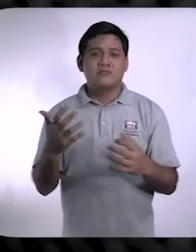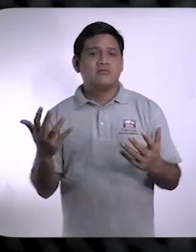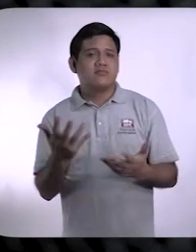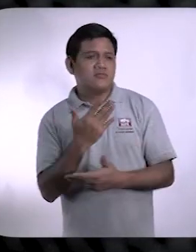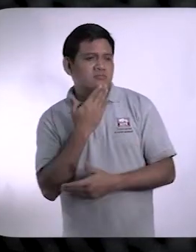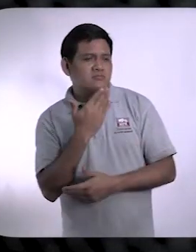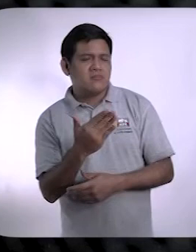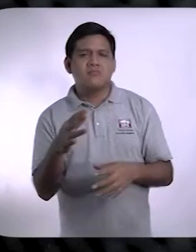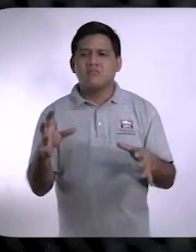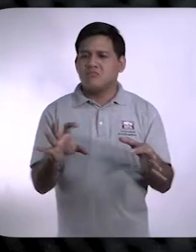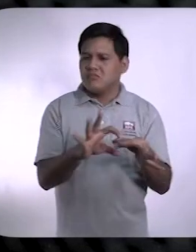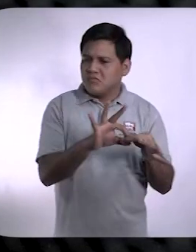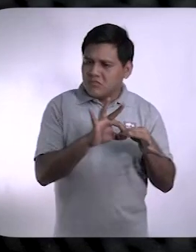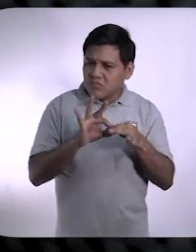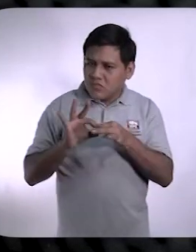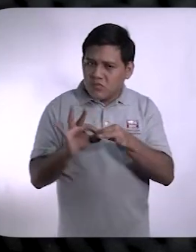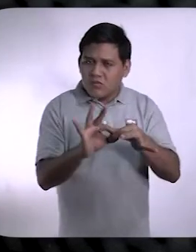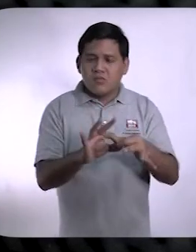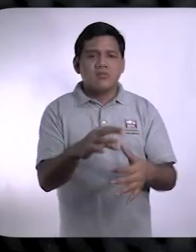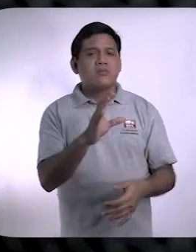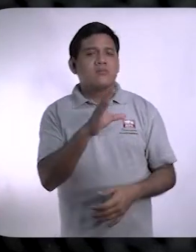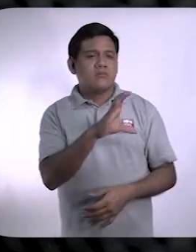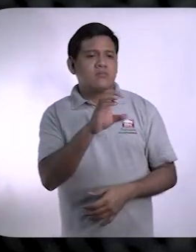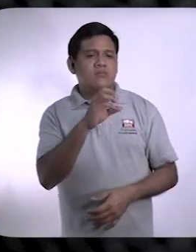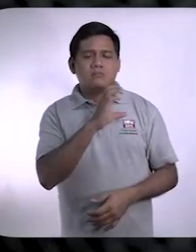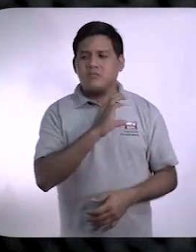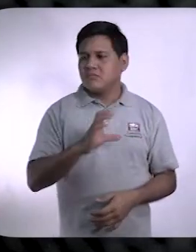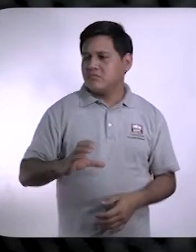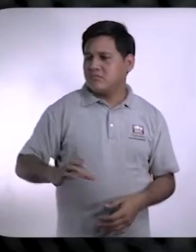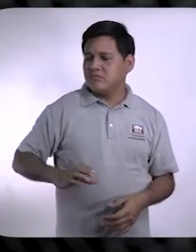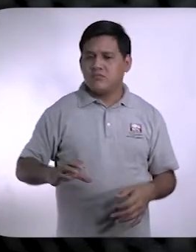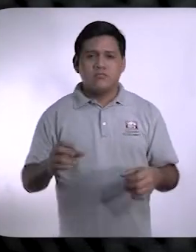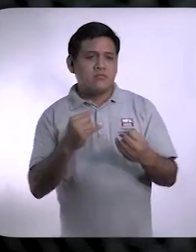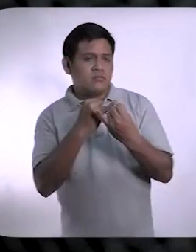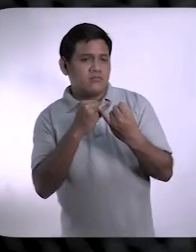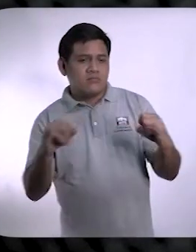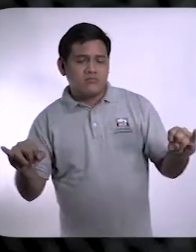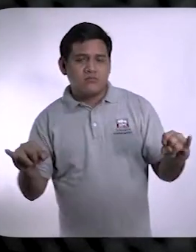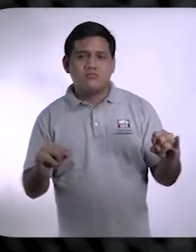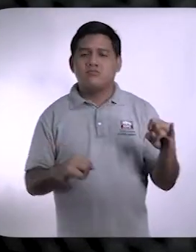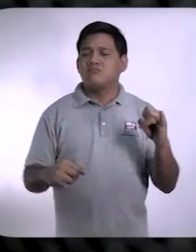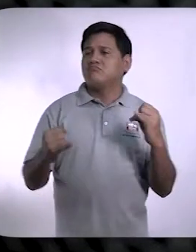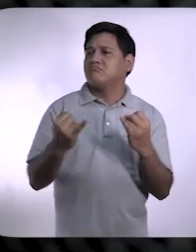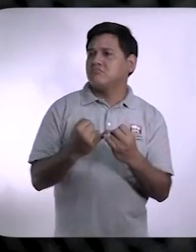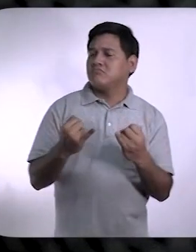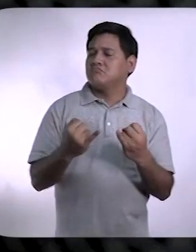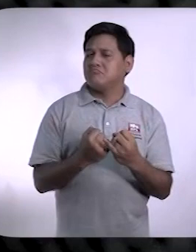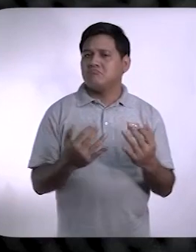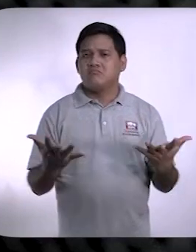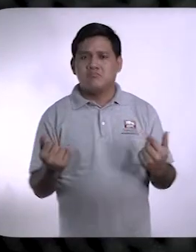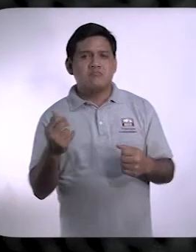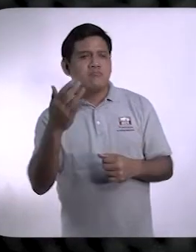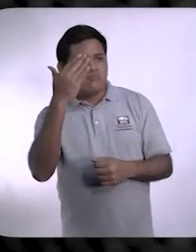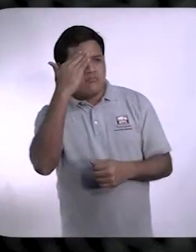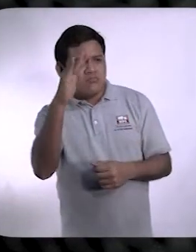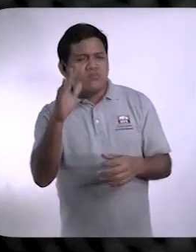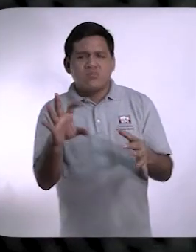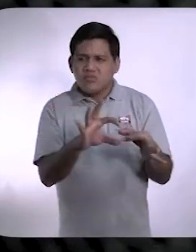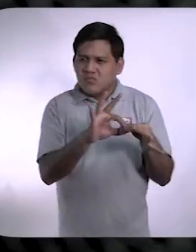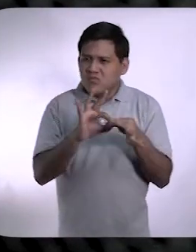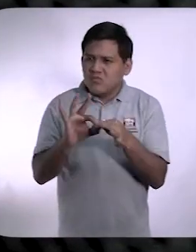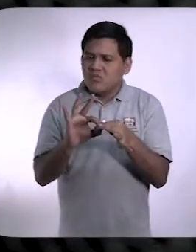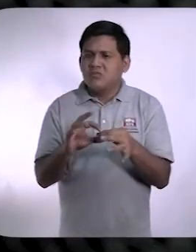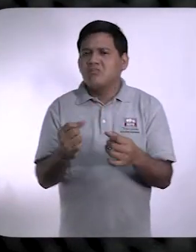estas coaliciones y candidaturas comunes en la que van varios partidos en conjunto, y bueno, vamos a encontrar ahí